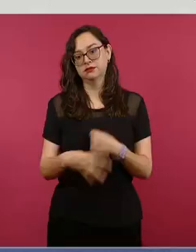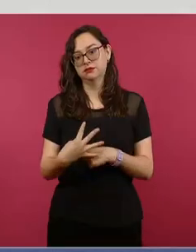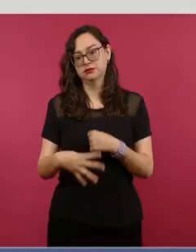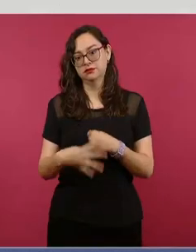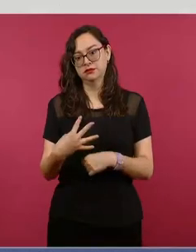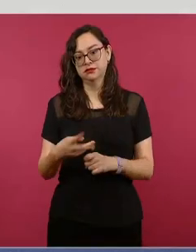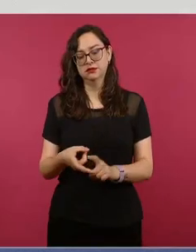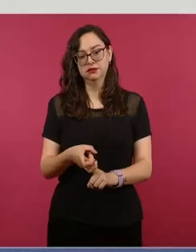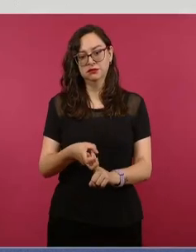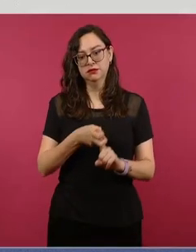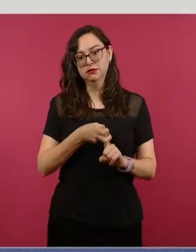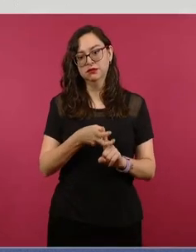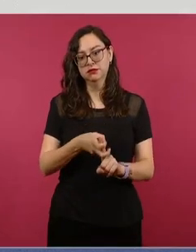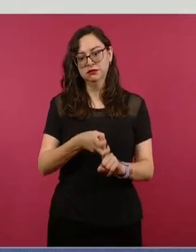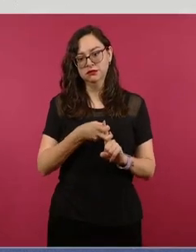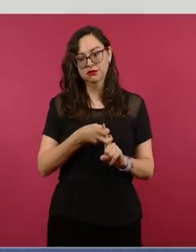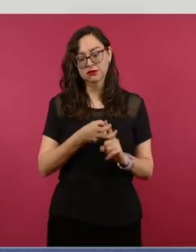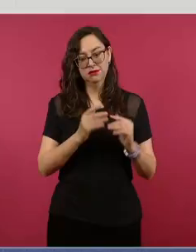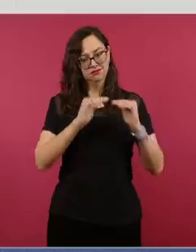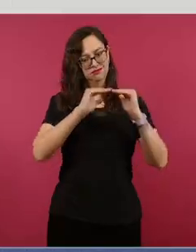14.